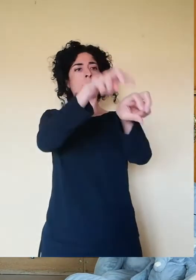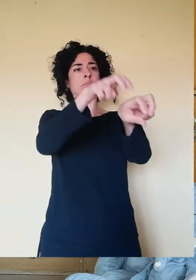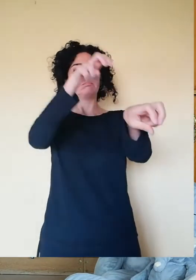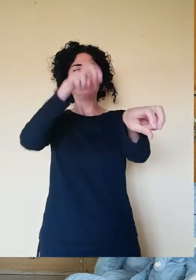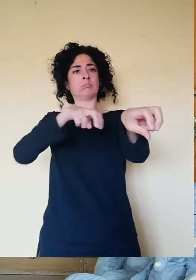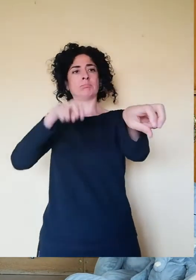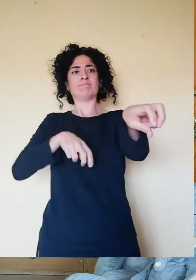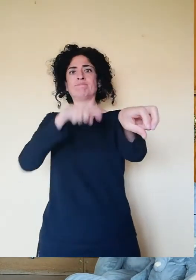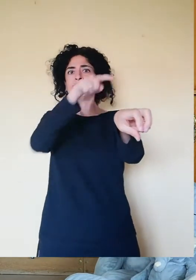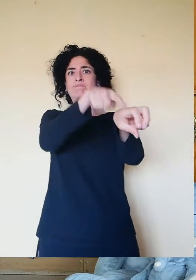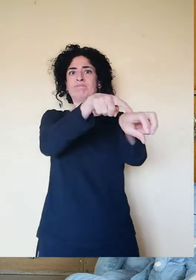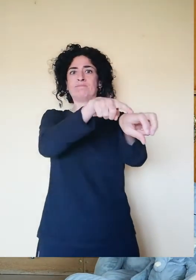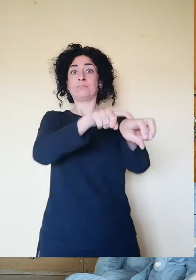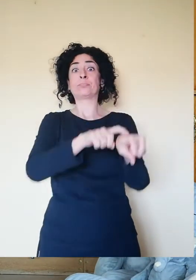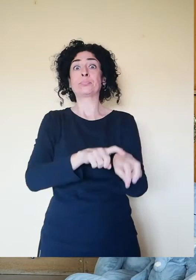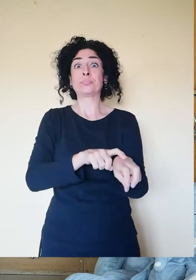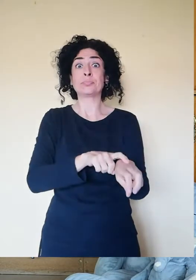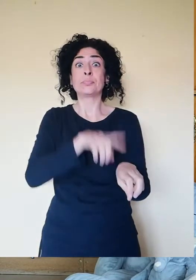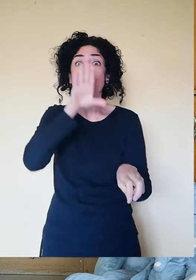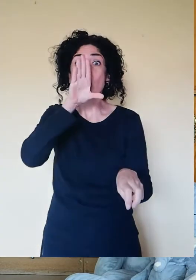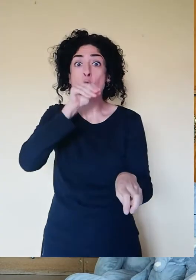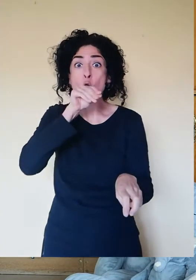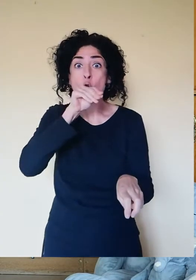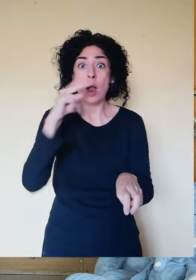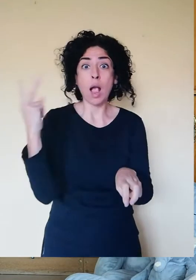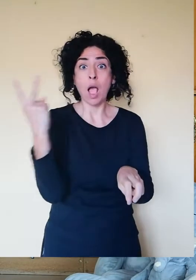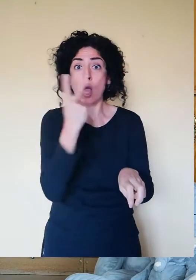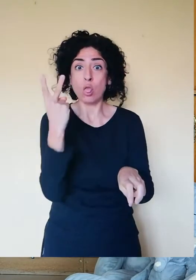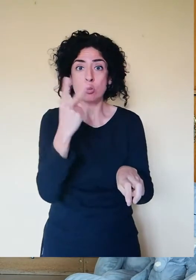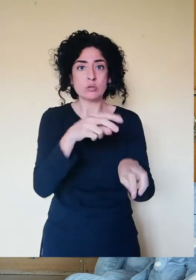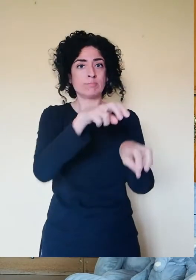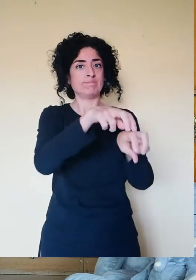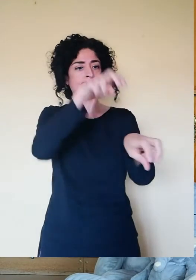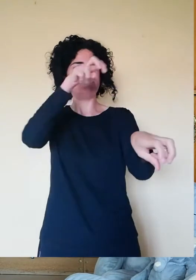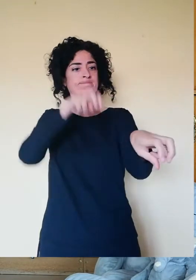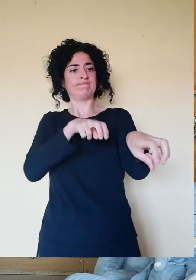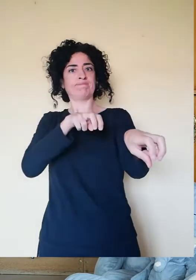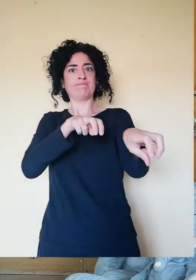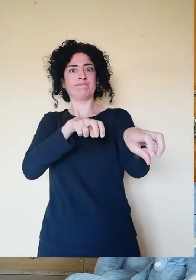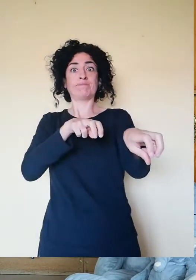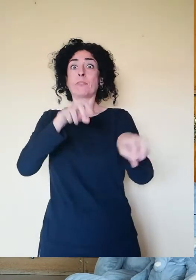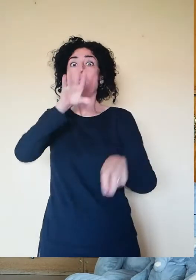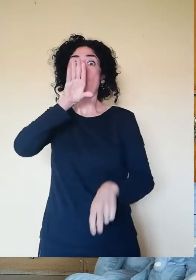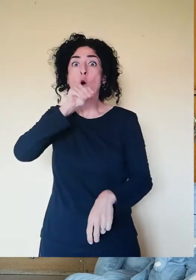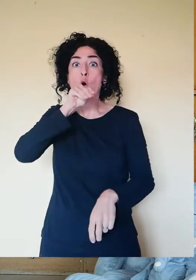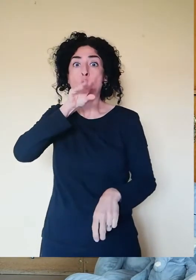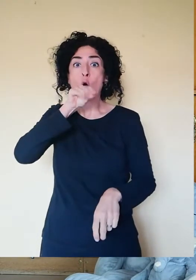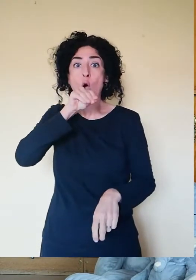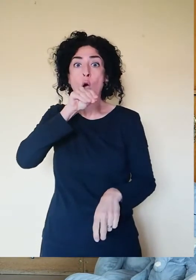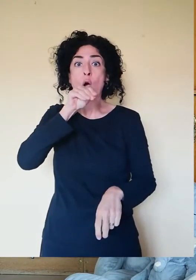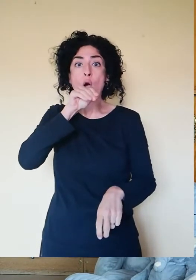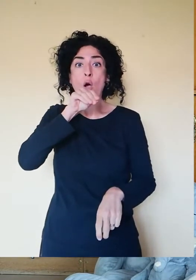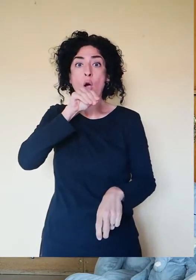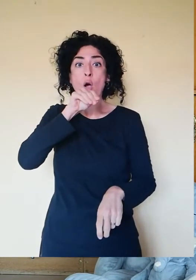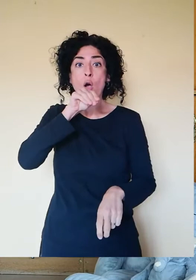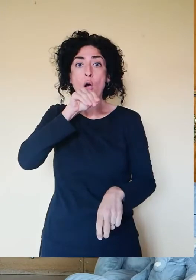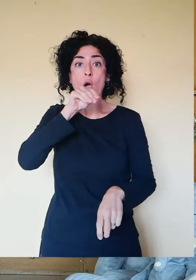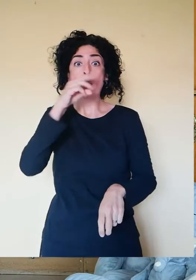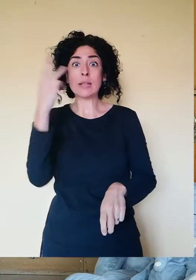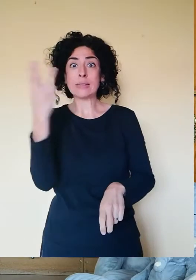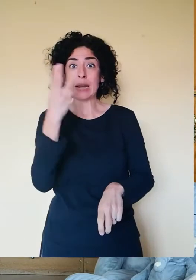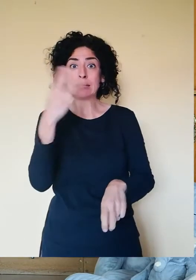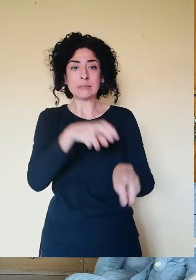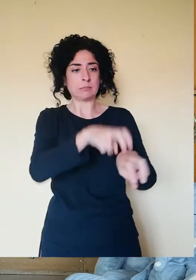al davant, la segona va al darrere i després va